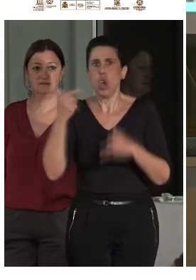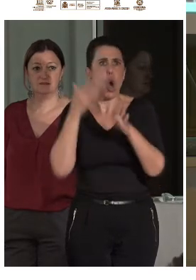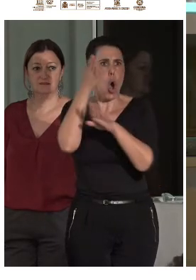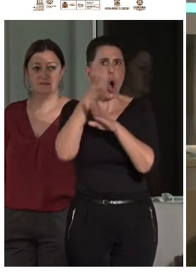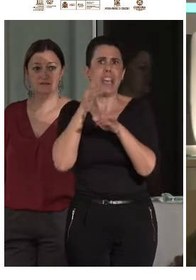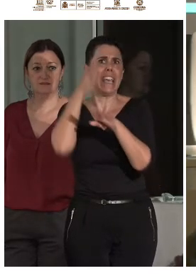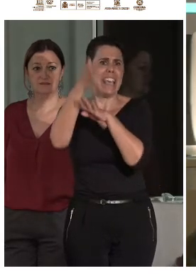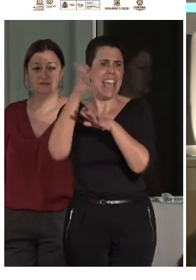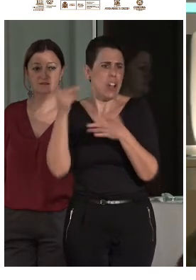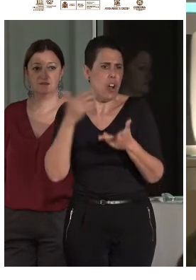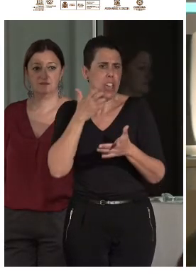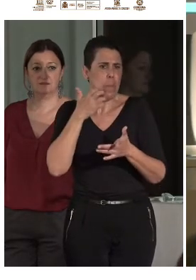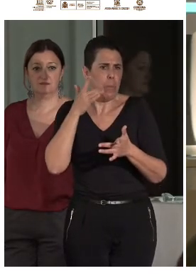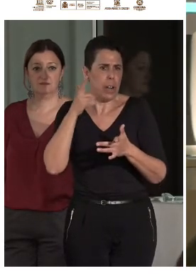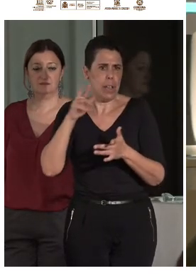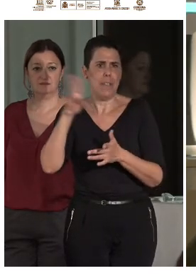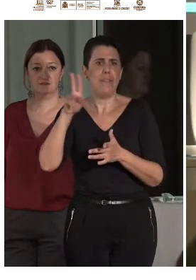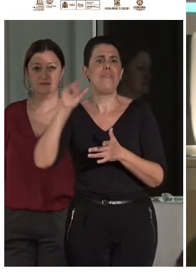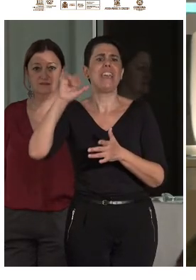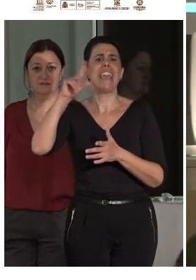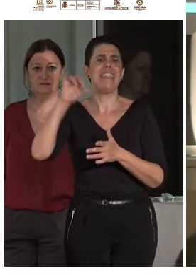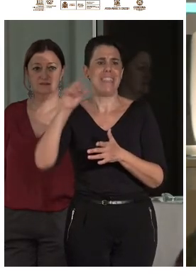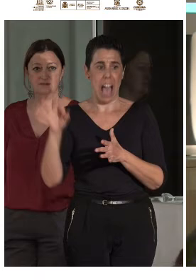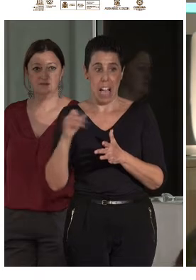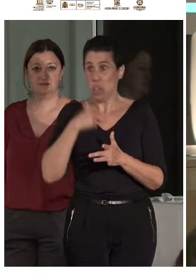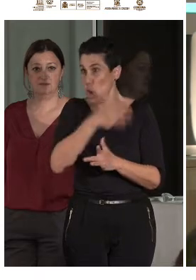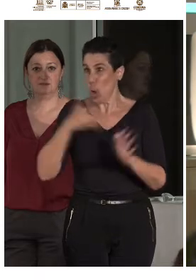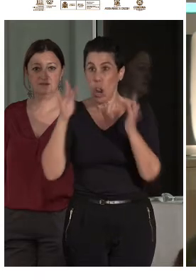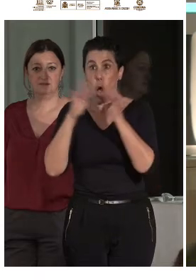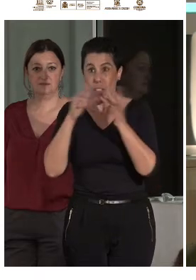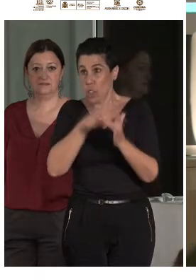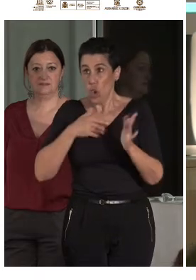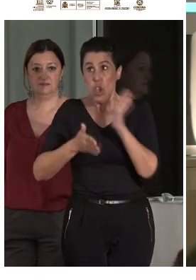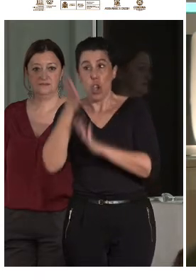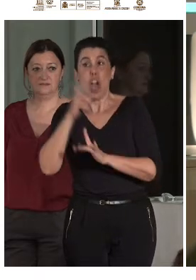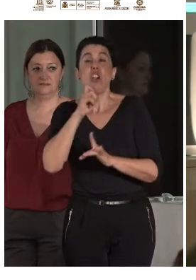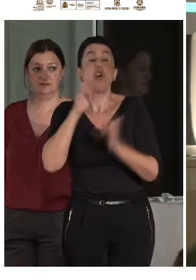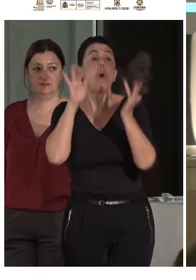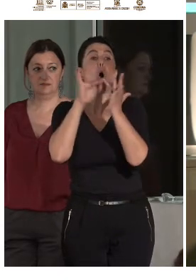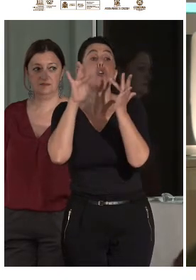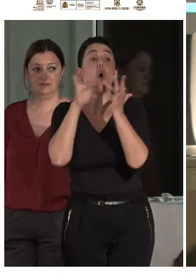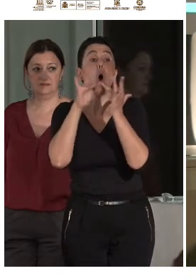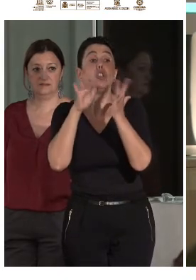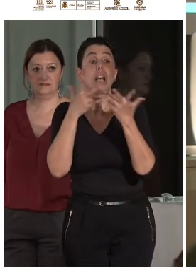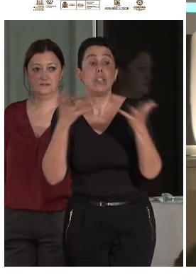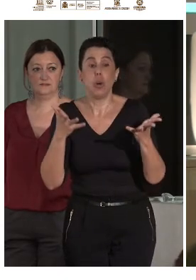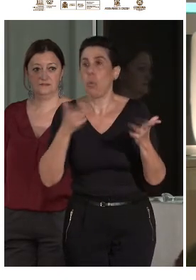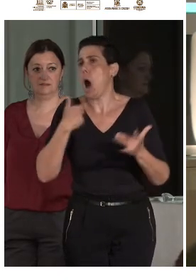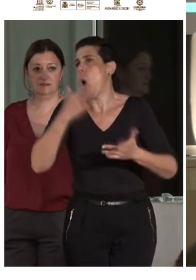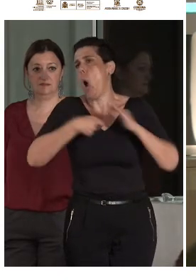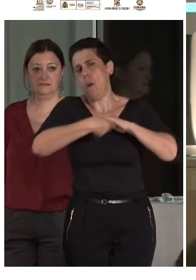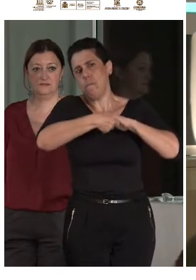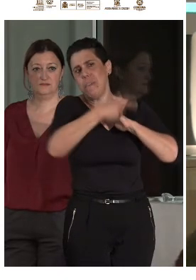a Alberita, dónde contactar para poder ir, o si quiero ir a otro sitio, a Vitoria